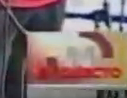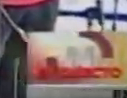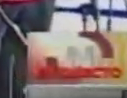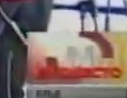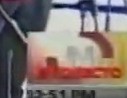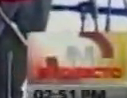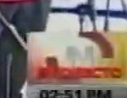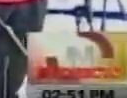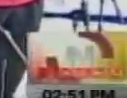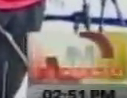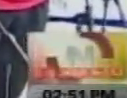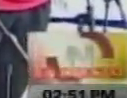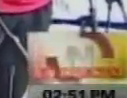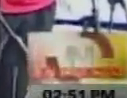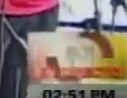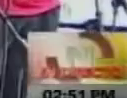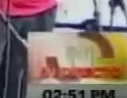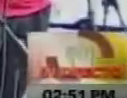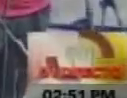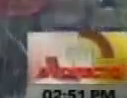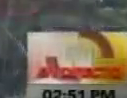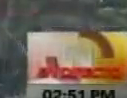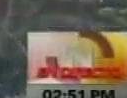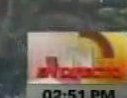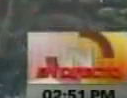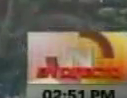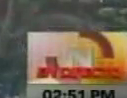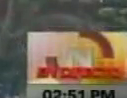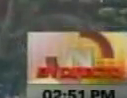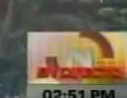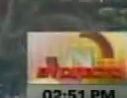Esta información que tenemos hasta el momento, retornamos con ustedes.